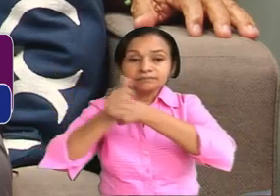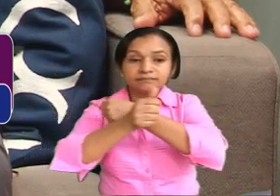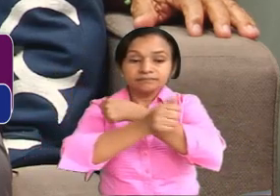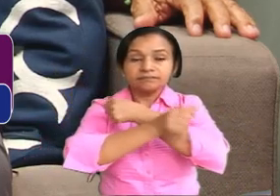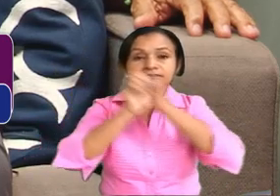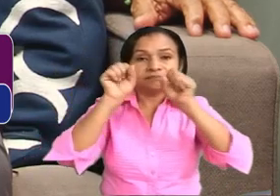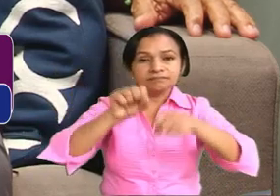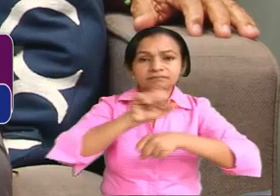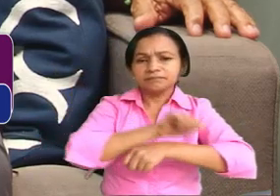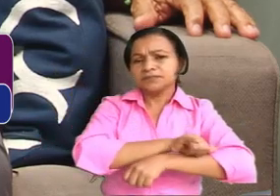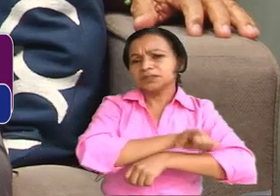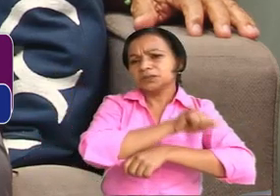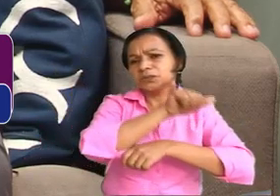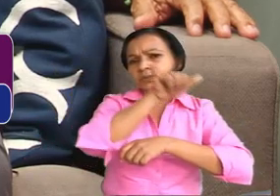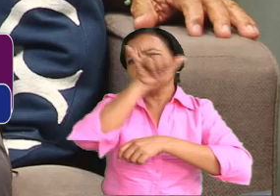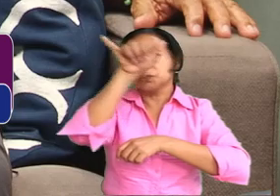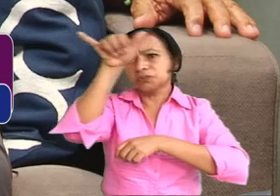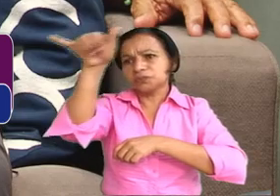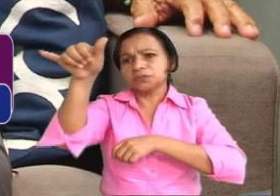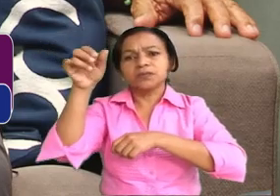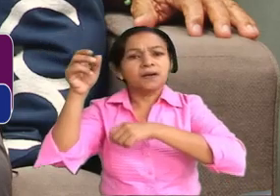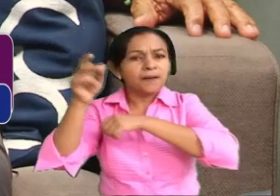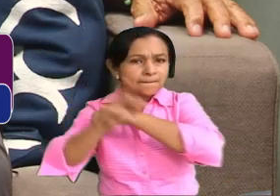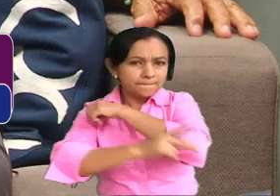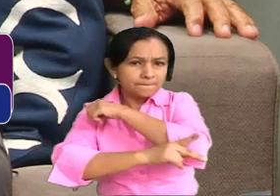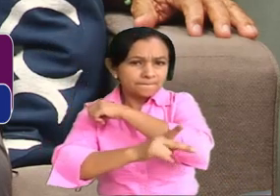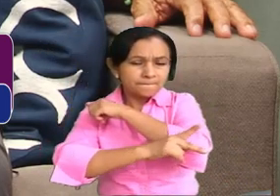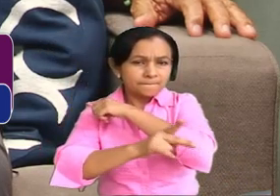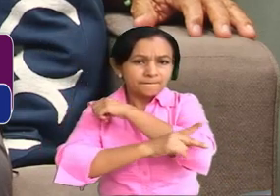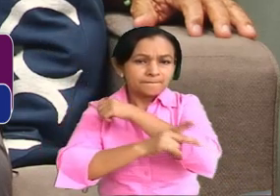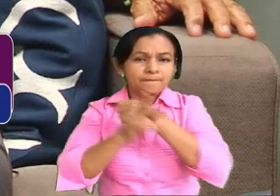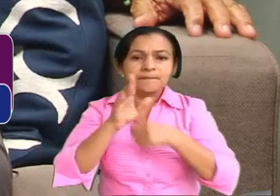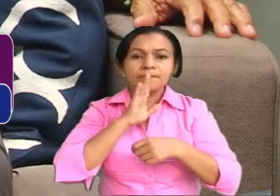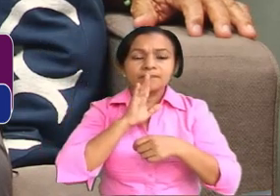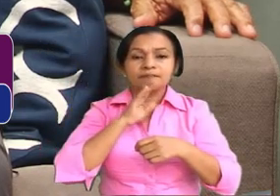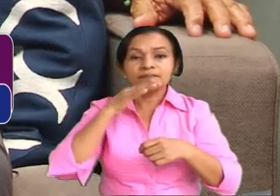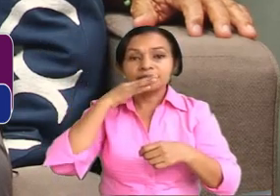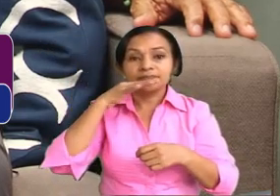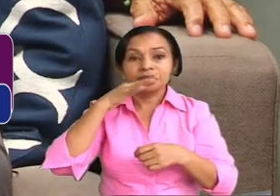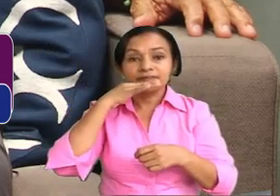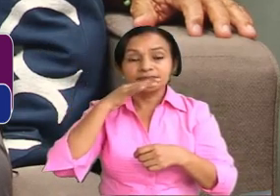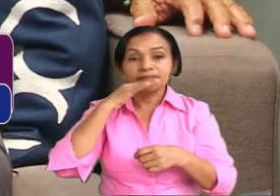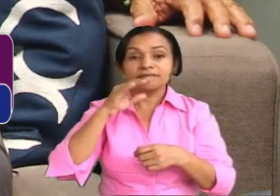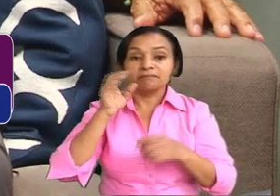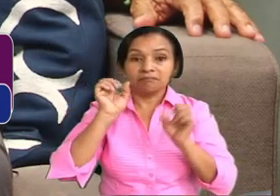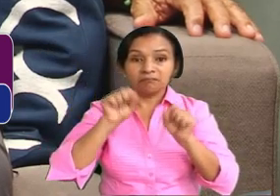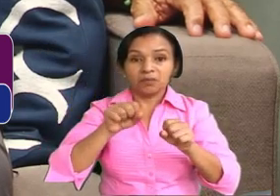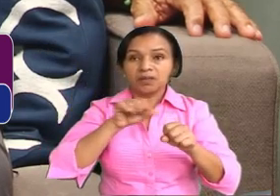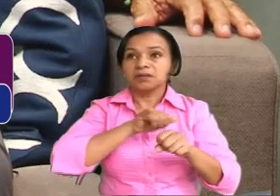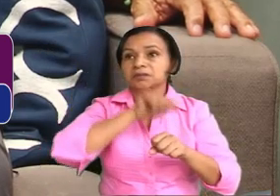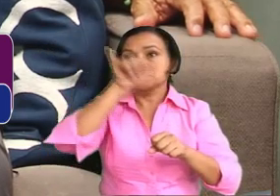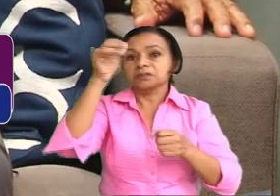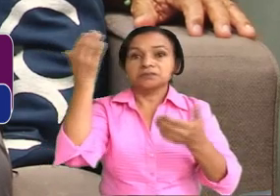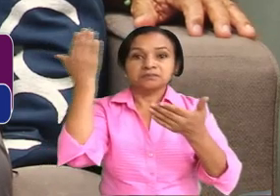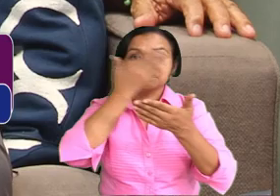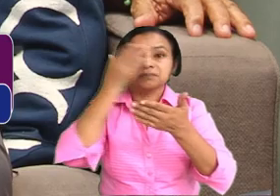ir fuera de aquí, especialmente cuando hablan el inglés criollo, pueden salir de